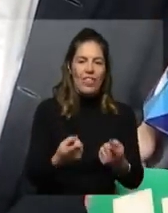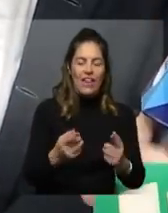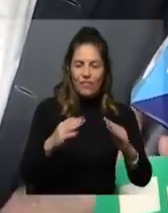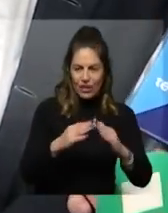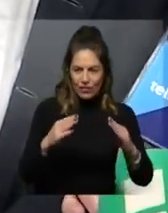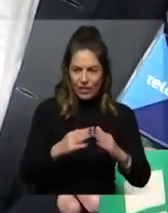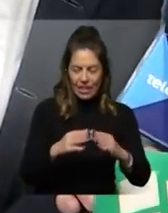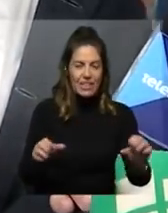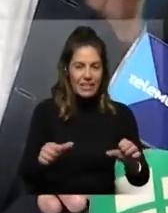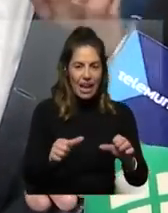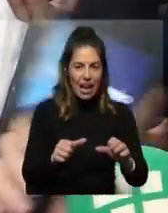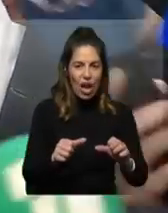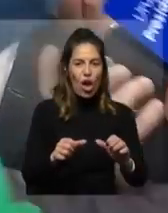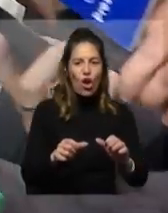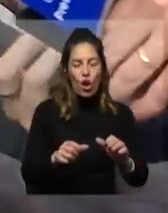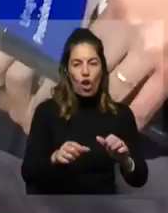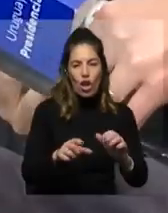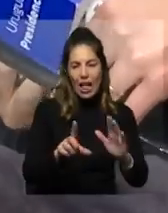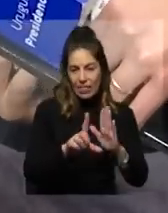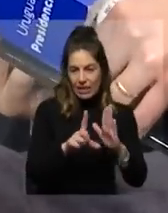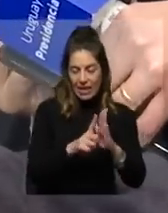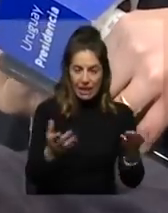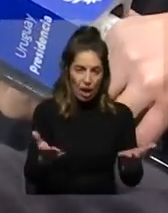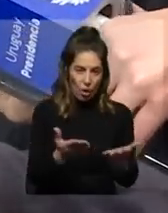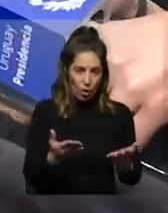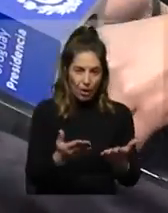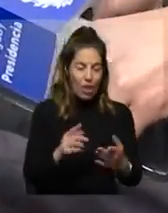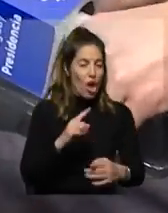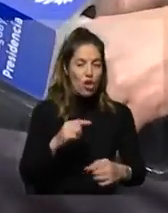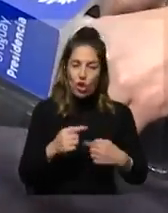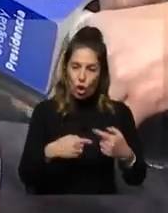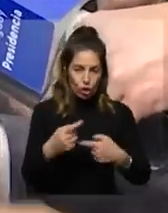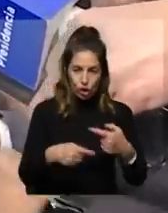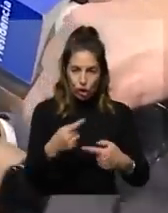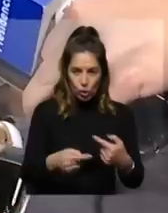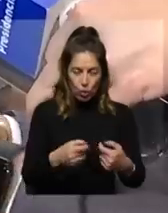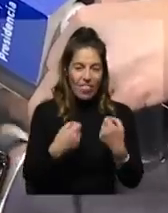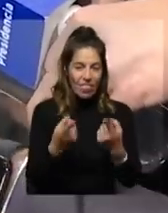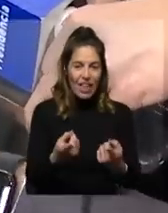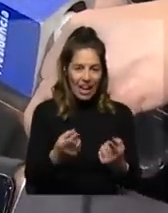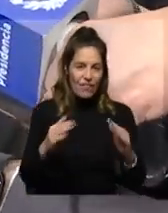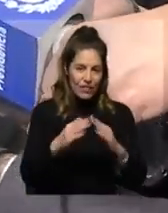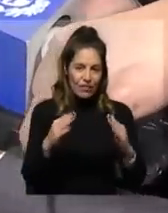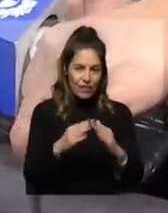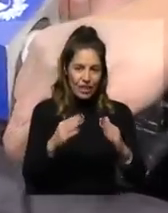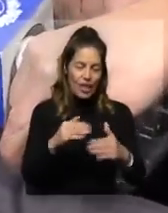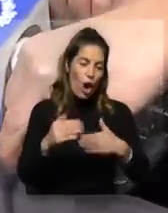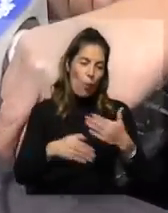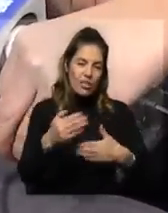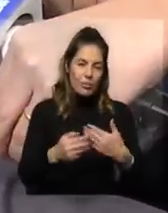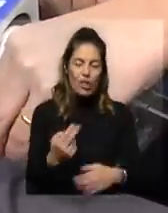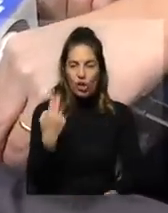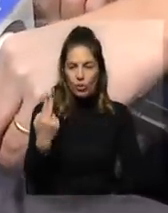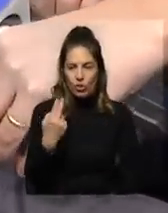con las disposiciones vigentes Así mismo la resolución deja sin efecto los procedimientos en curso de adjudicación de viviendas y o procedimientos de